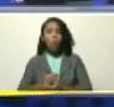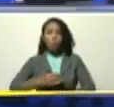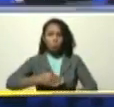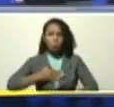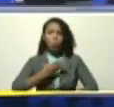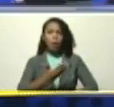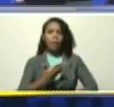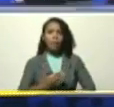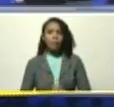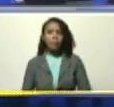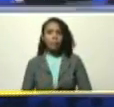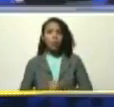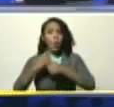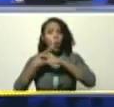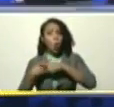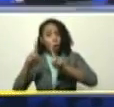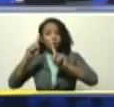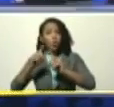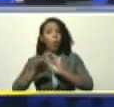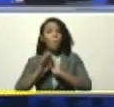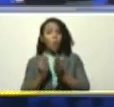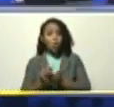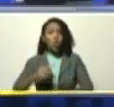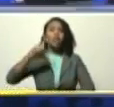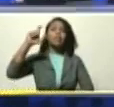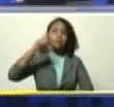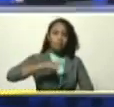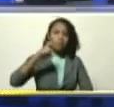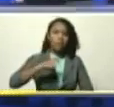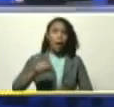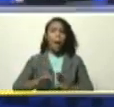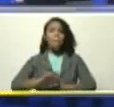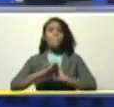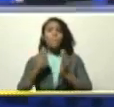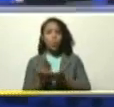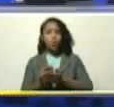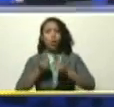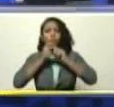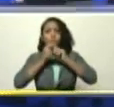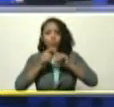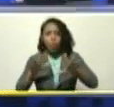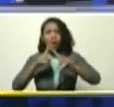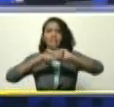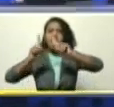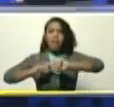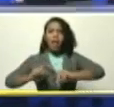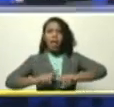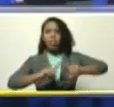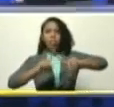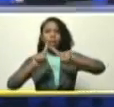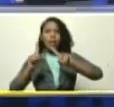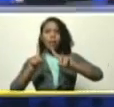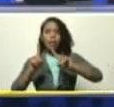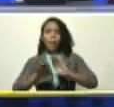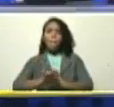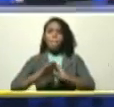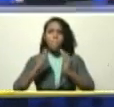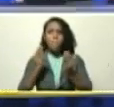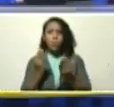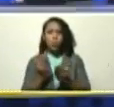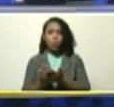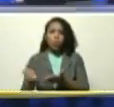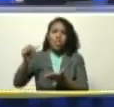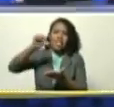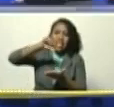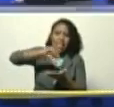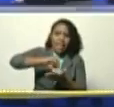posible, otro mundo es necesario, el mundo multipolar, el mundo